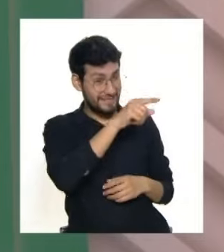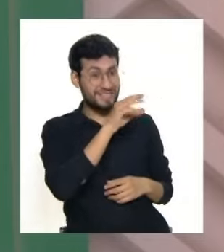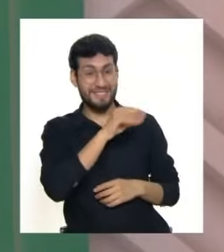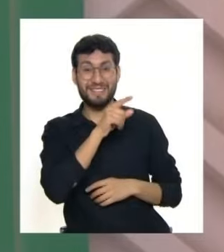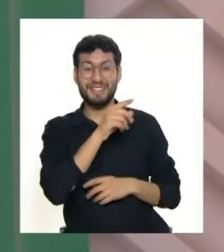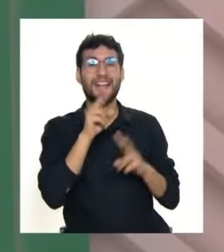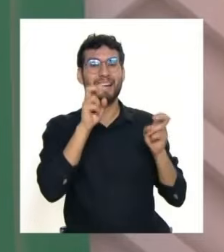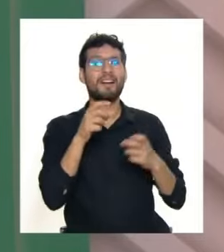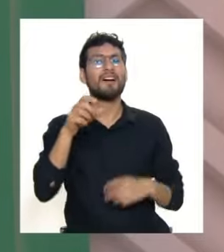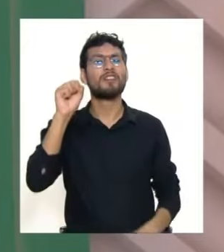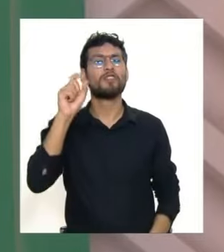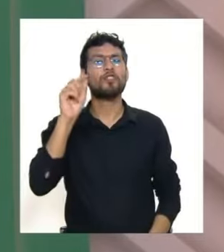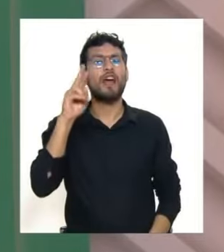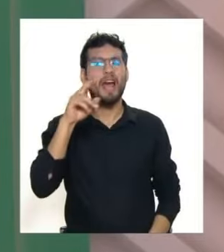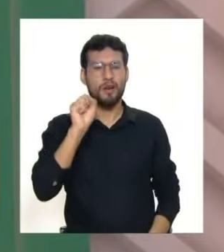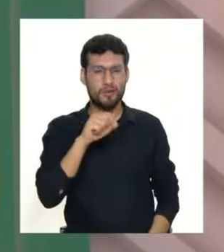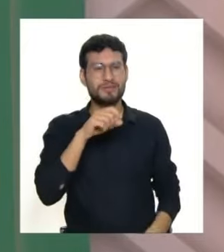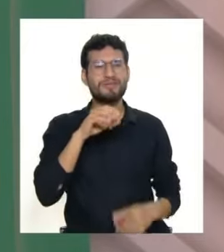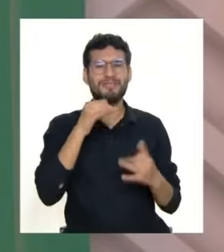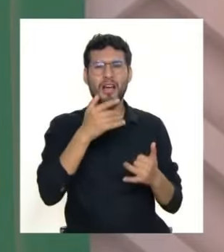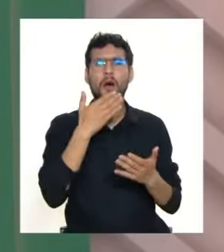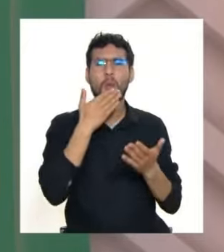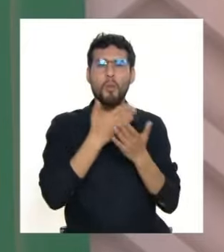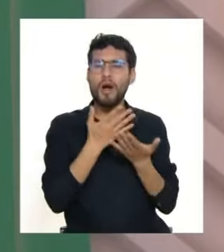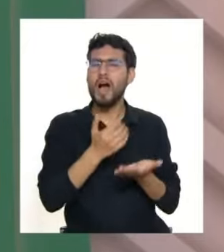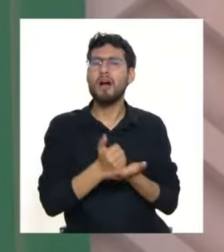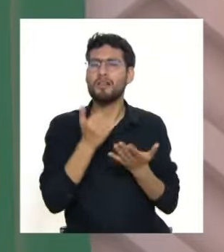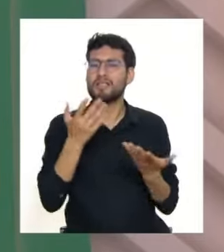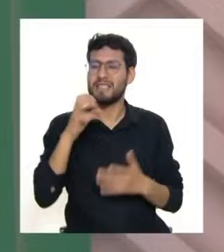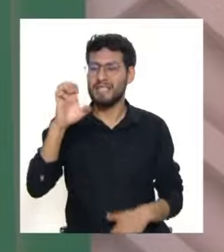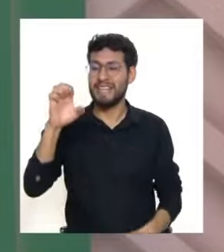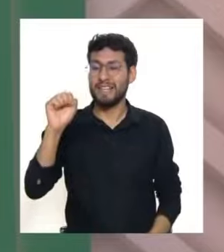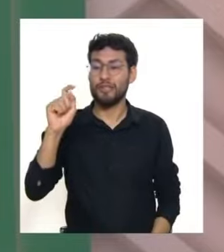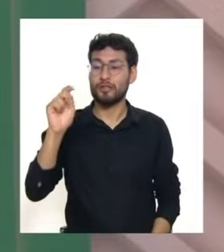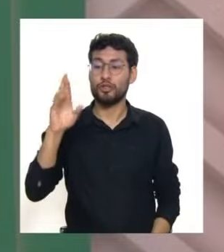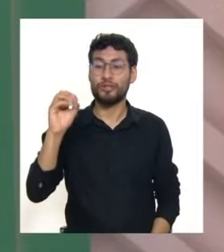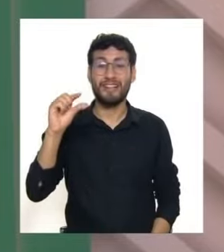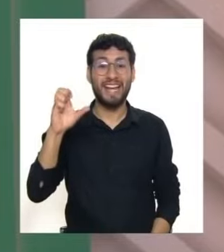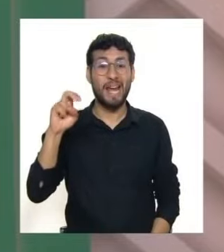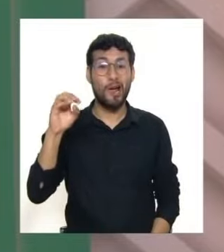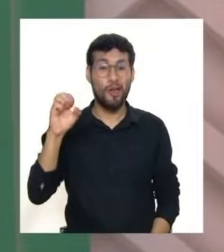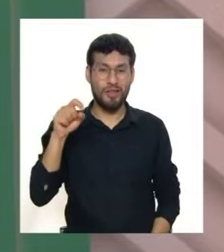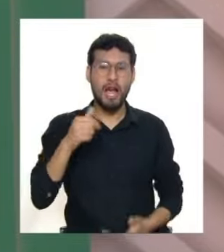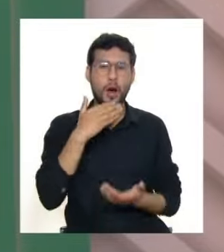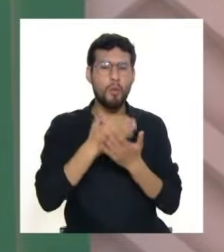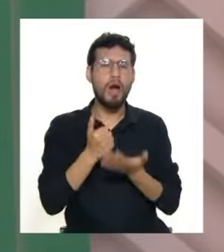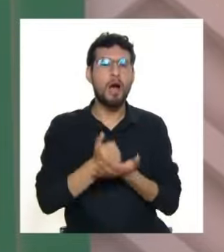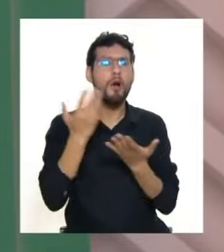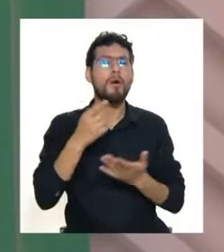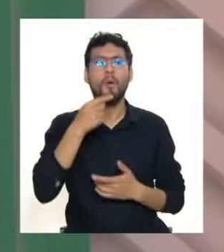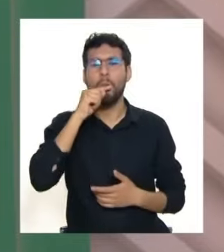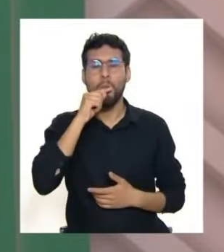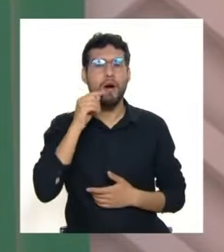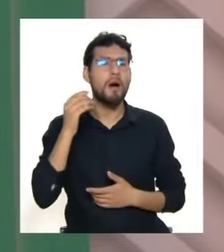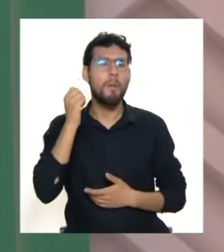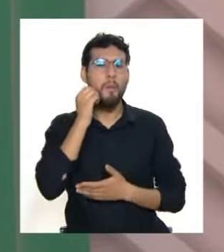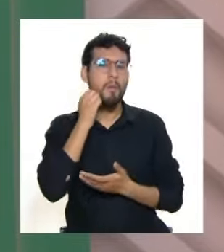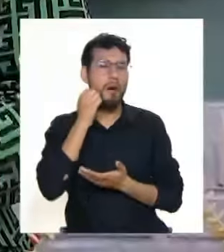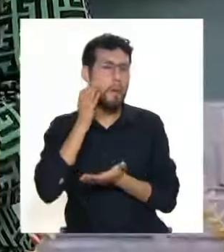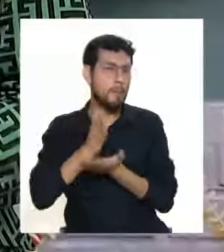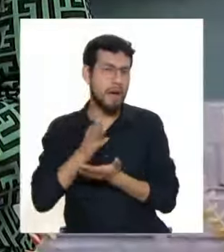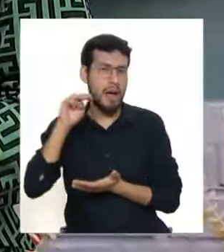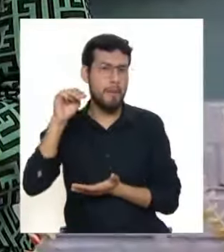con respecto a los estrógenos, que en este caso ayudan, como les menciono, en el caso de las mujeres que tienen menopausia. Así que por ahí es bastante bueno. Yo